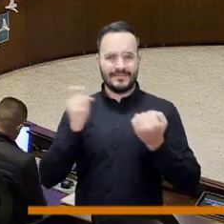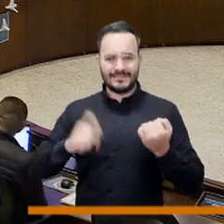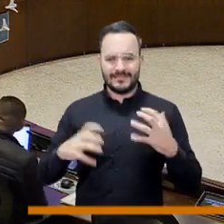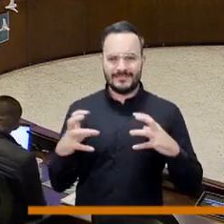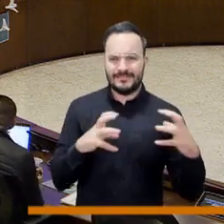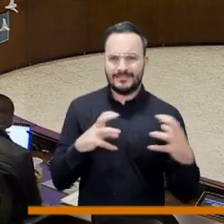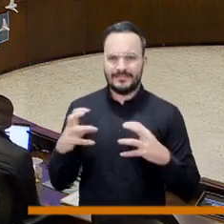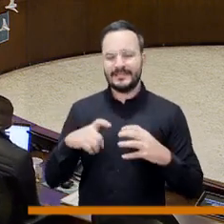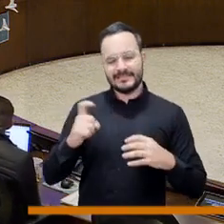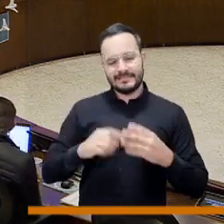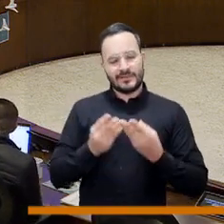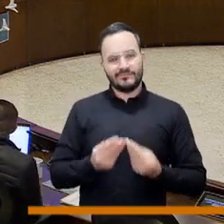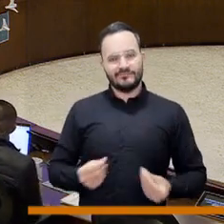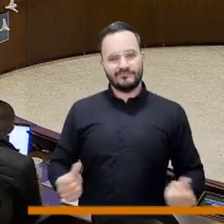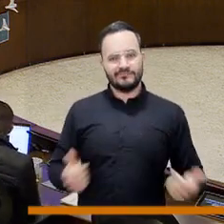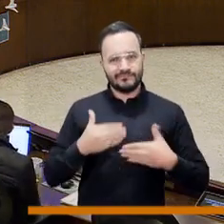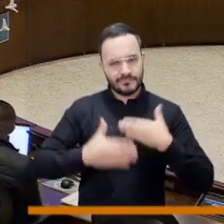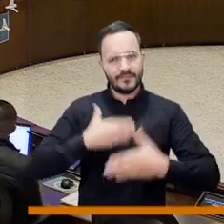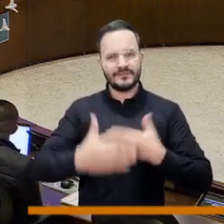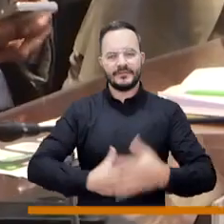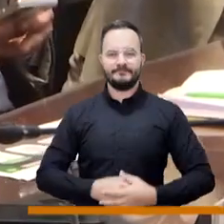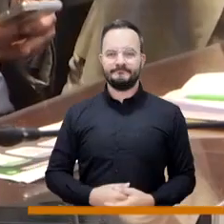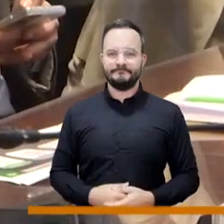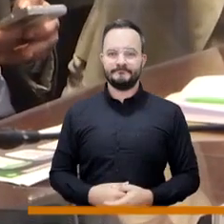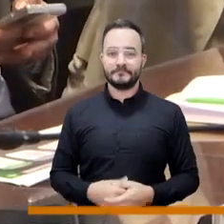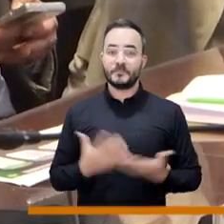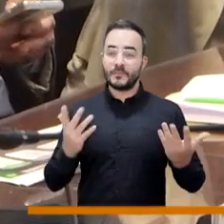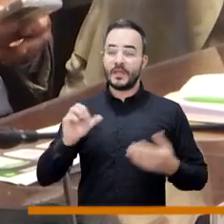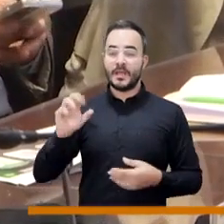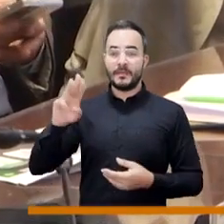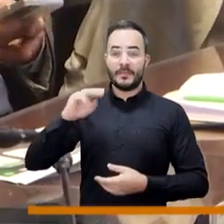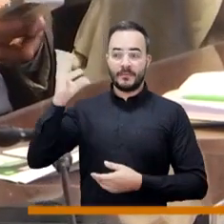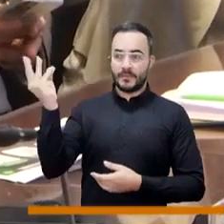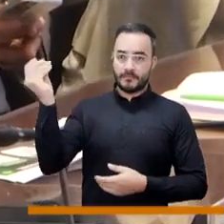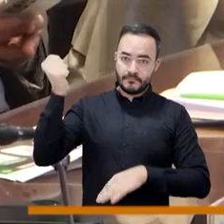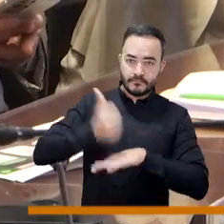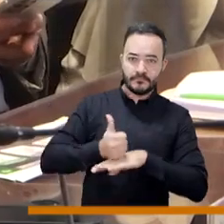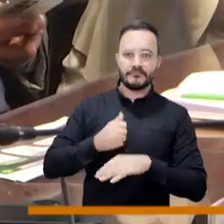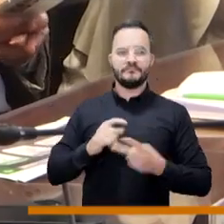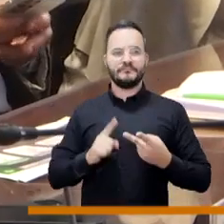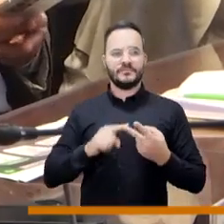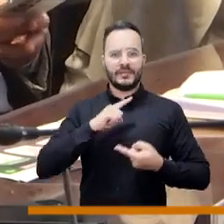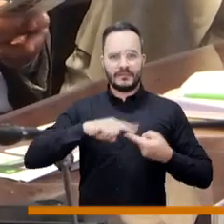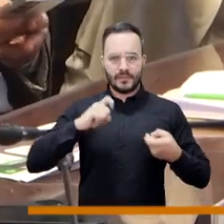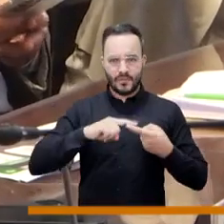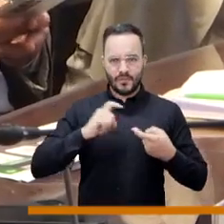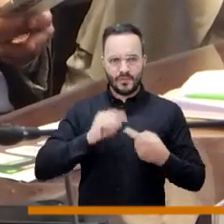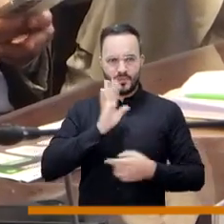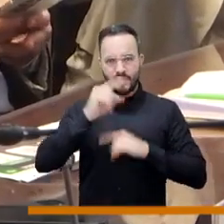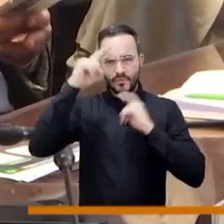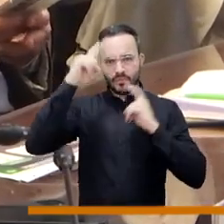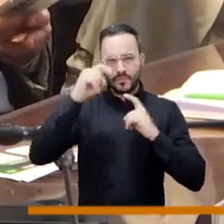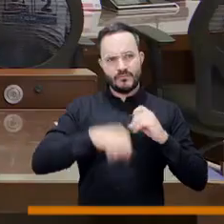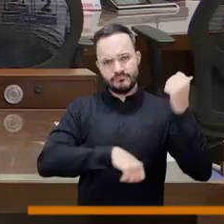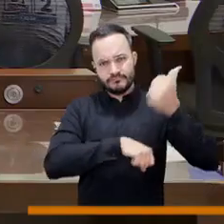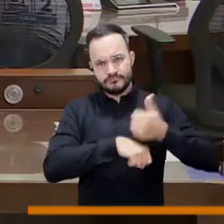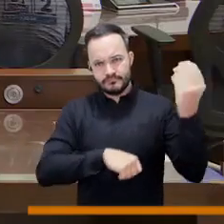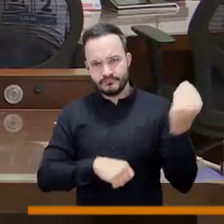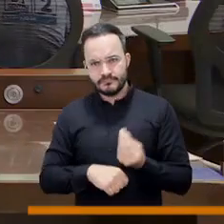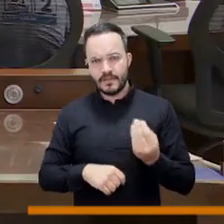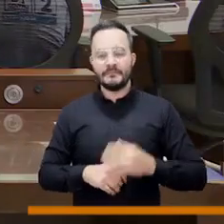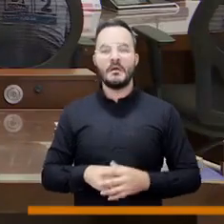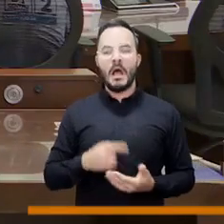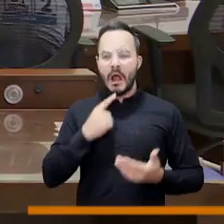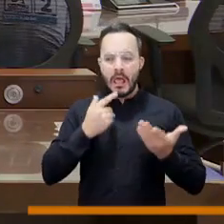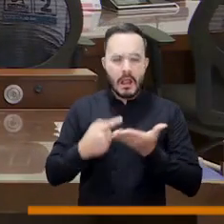al interior del Consejo de Medellín deben superarse. Con la presencia de las directivas de EPM y de Tigo UNE, el